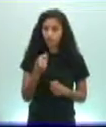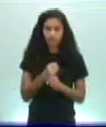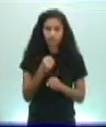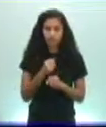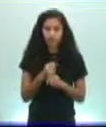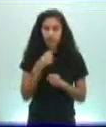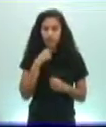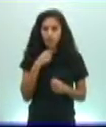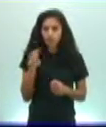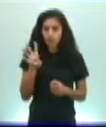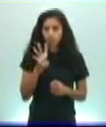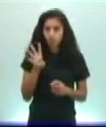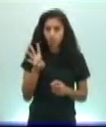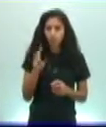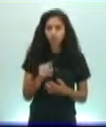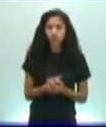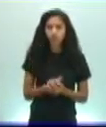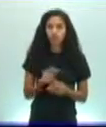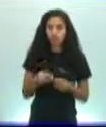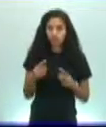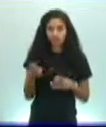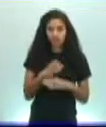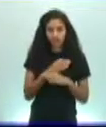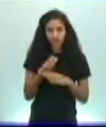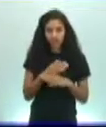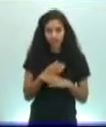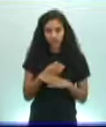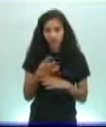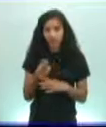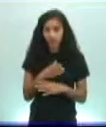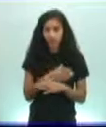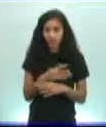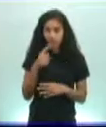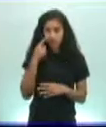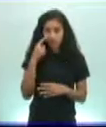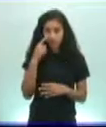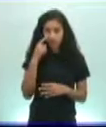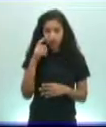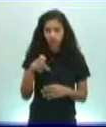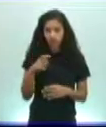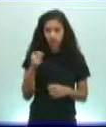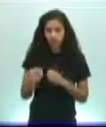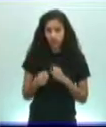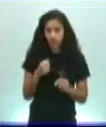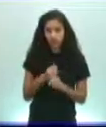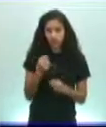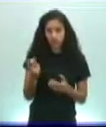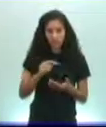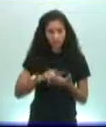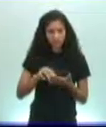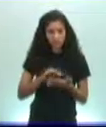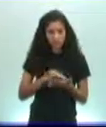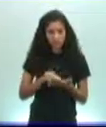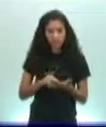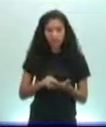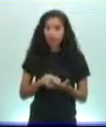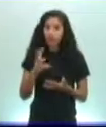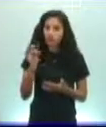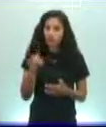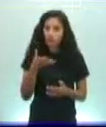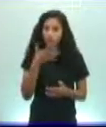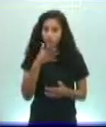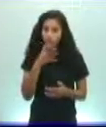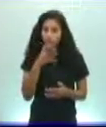cifras significativas. De ahí la diferencia que acabas de observar cuando utilizamos la calculadora. son valores aproximados.